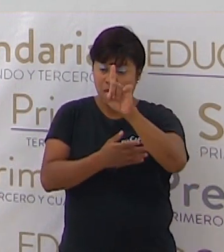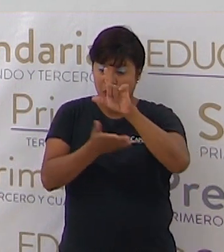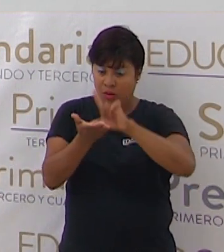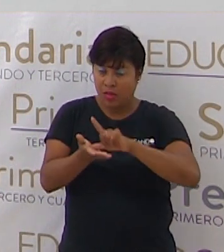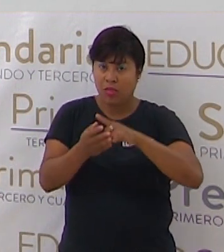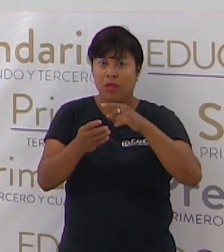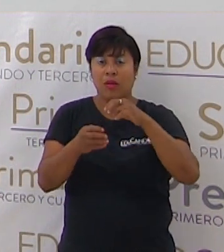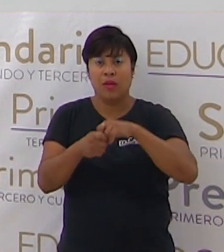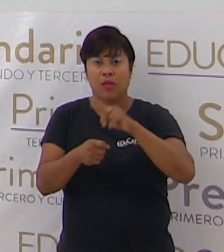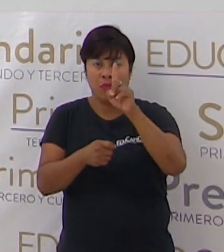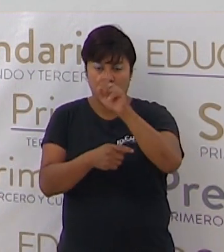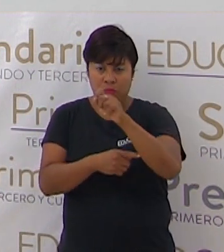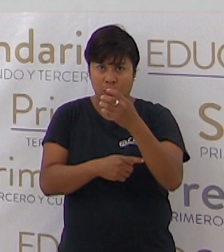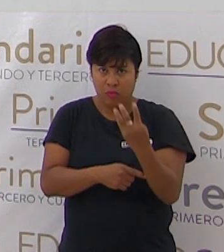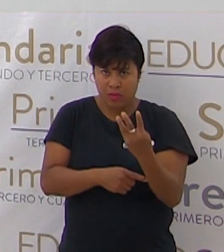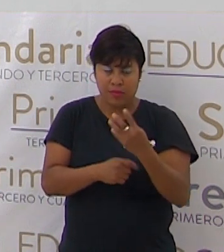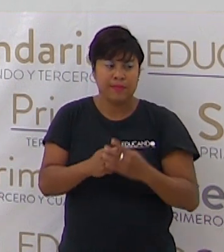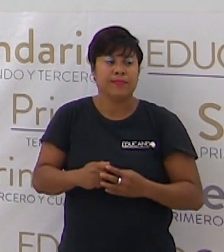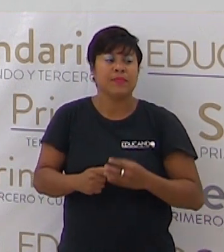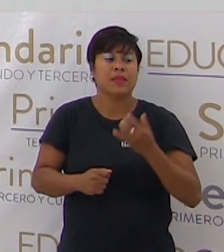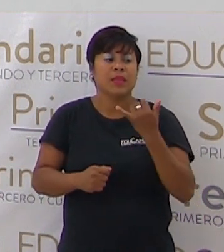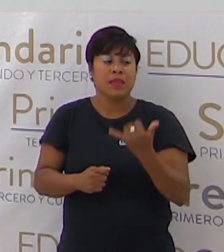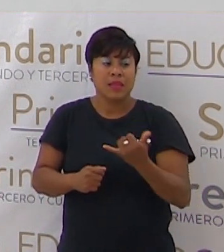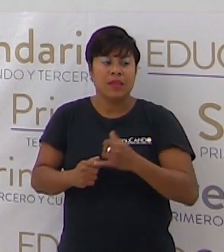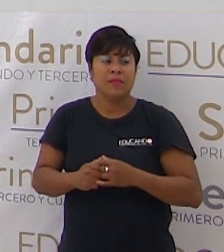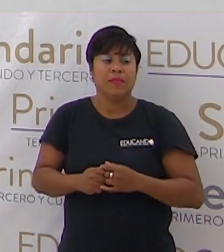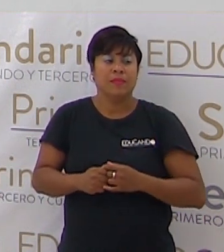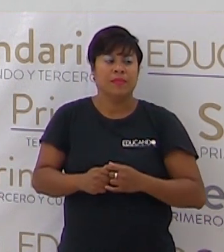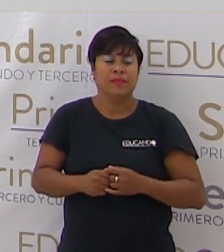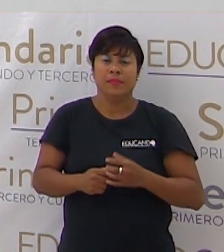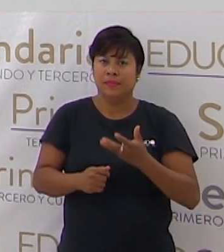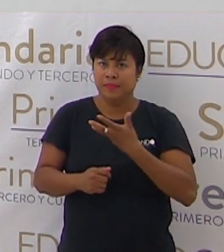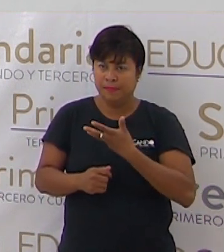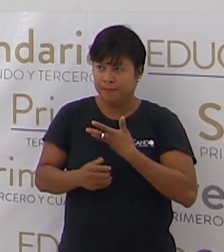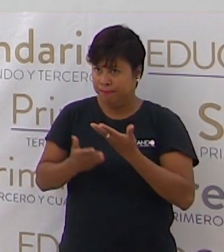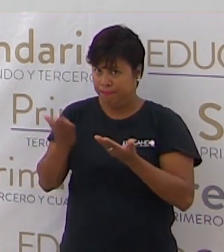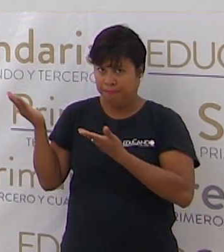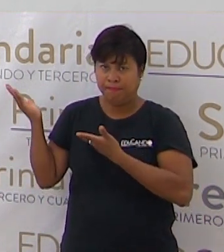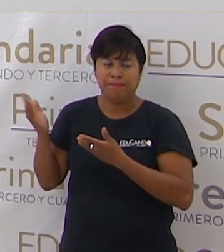cuarto, ¿sí? Y lo tenemos acá.